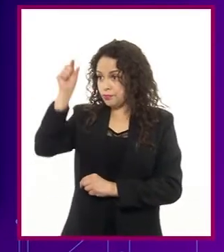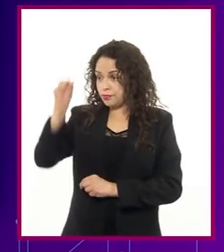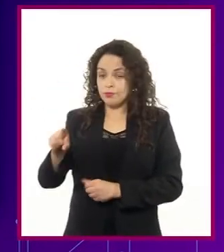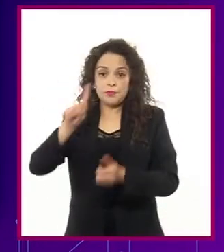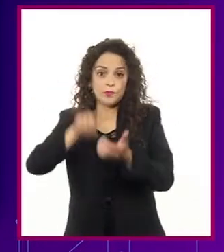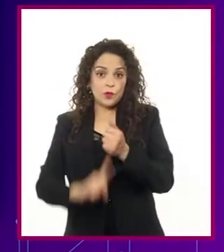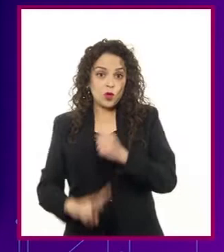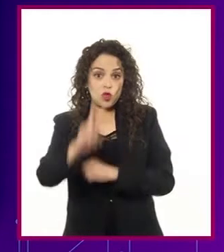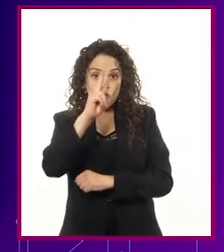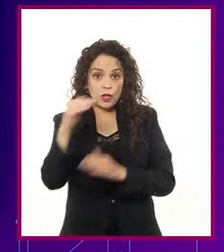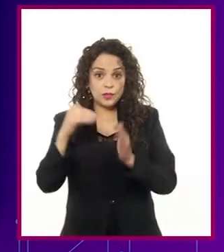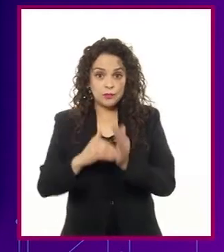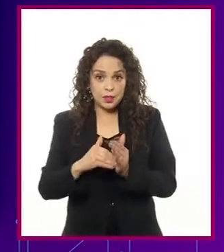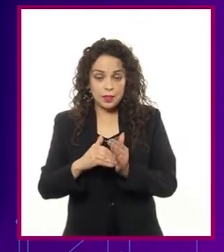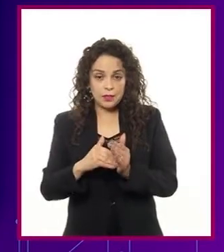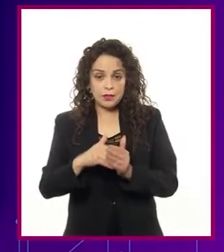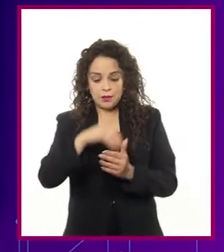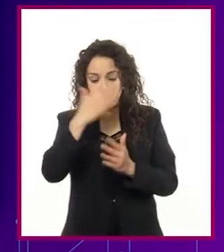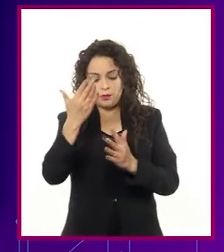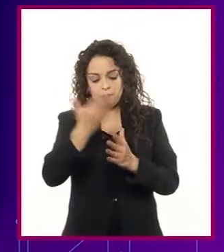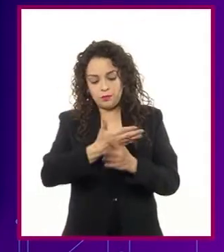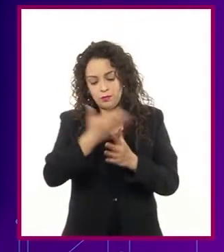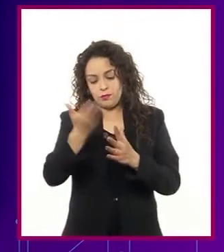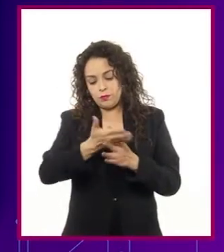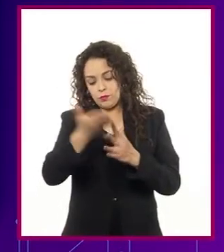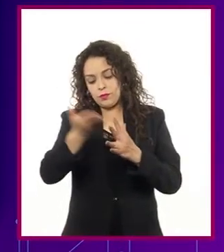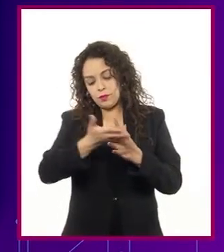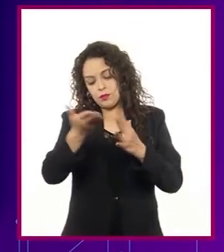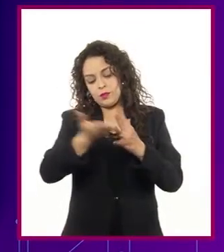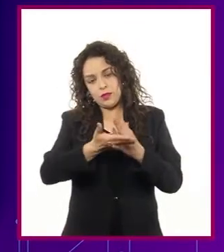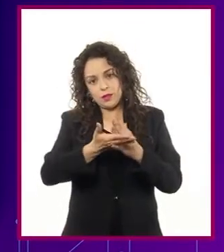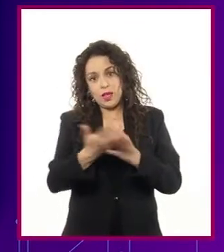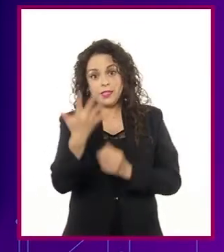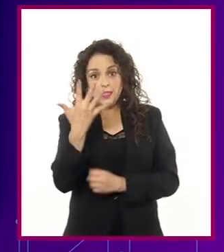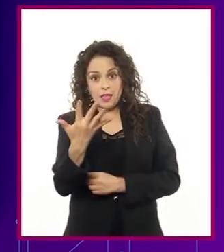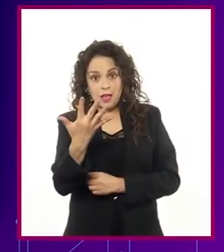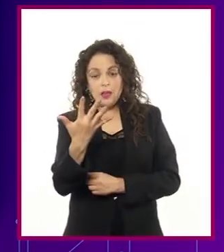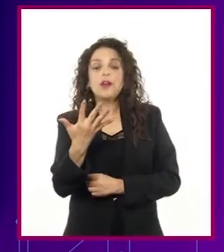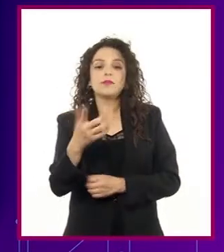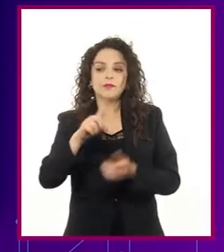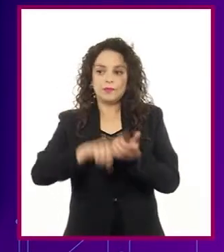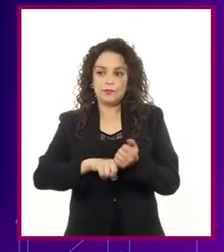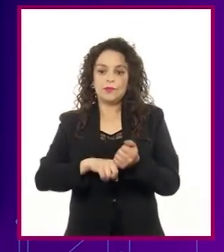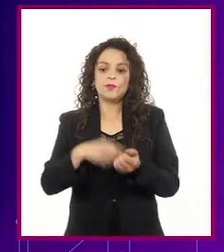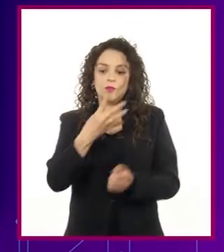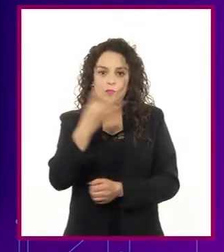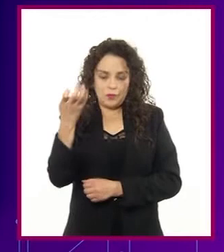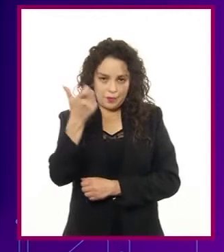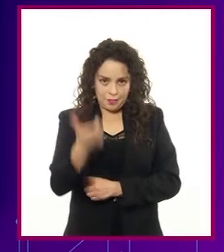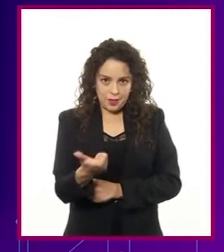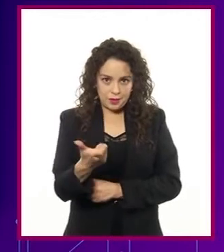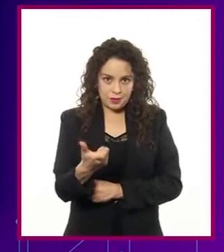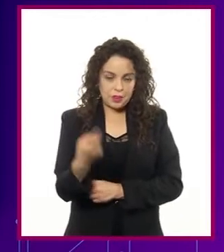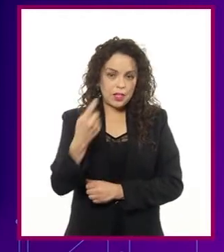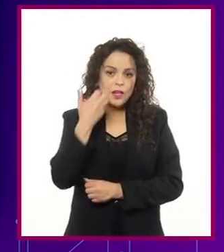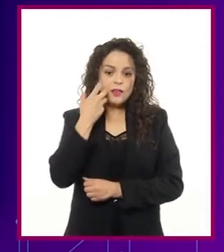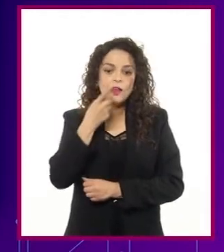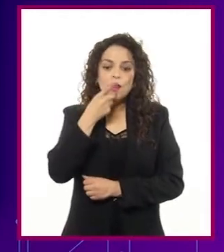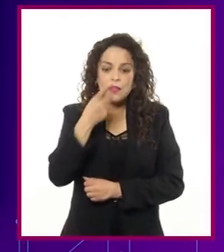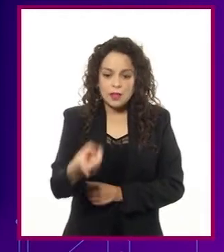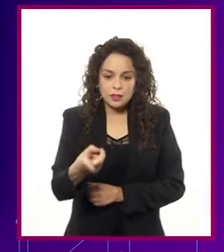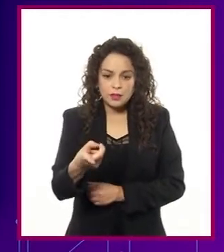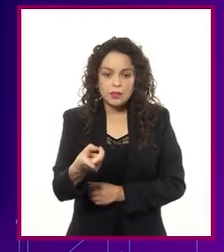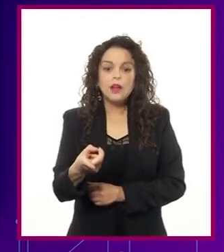pesos en 5 partes iguales, resulta 400 pesos. Lo que significa que el rubro